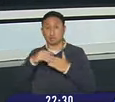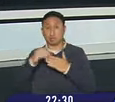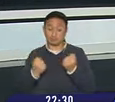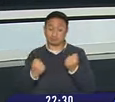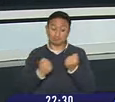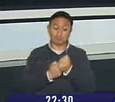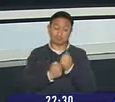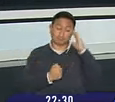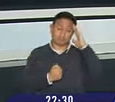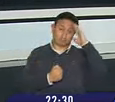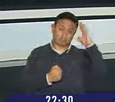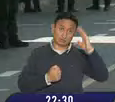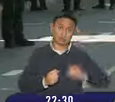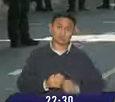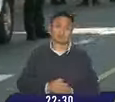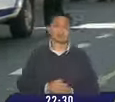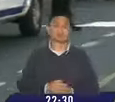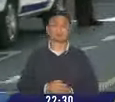fortalecer a la policía.